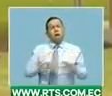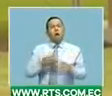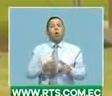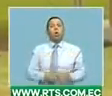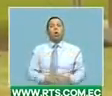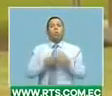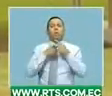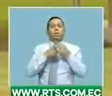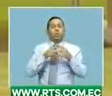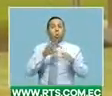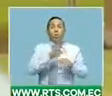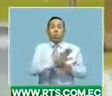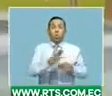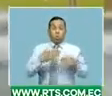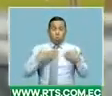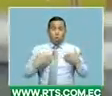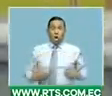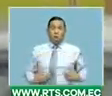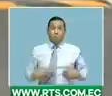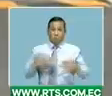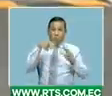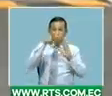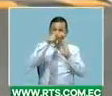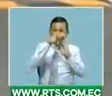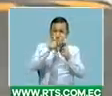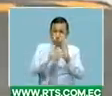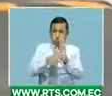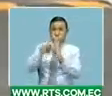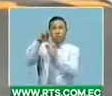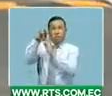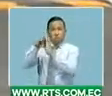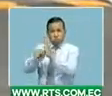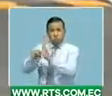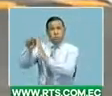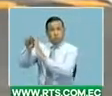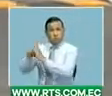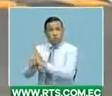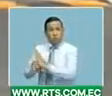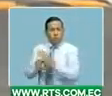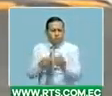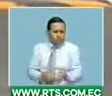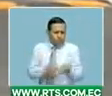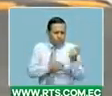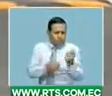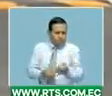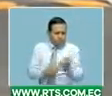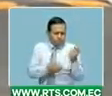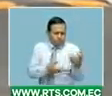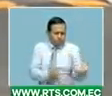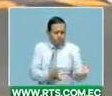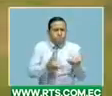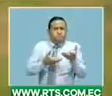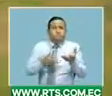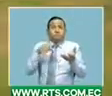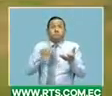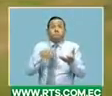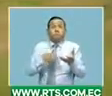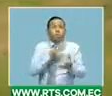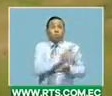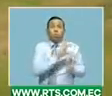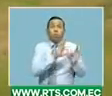de cuerpos en un camposanto que está ubicado en la vía La Aurora. Entre estos dos días se llevan